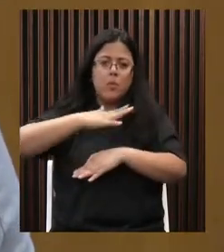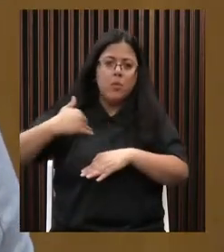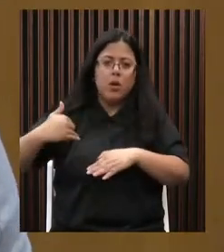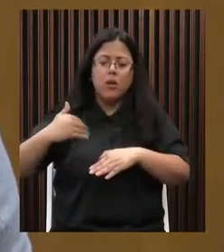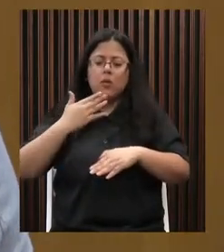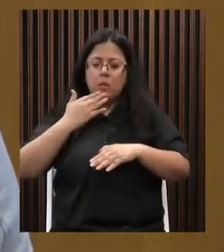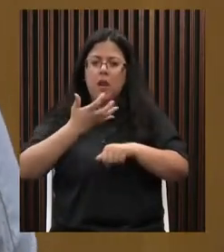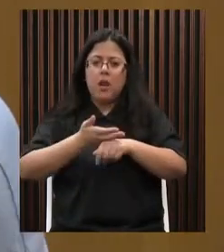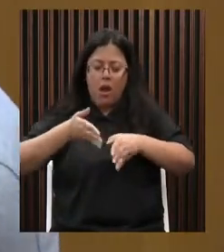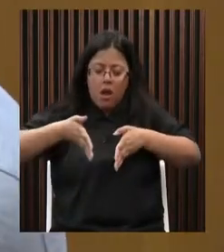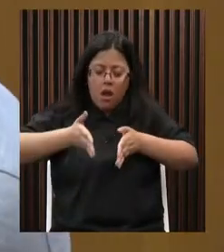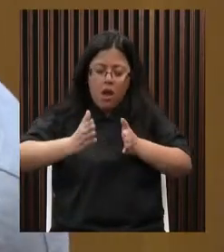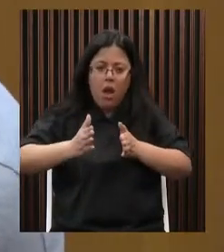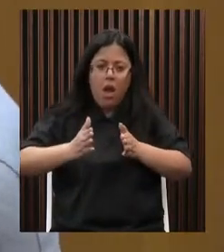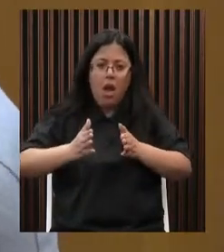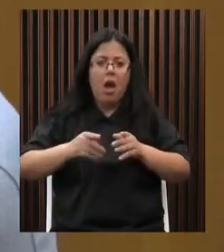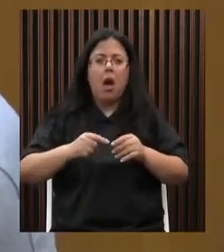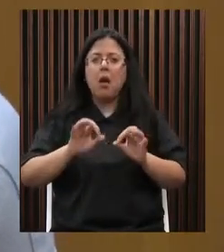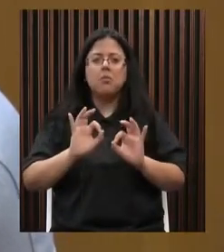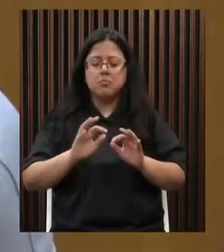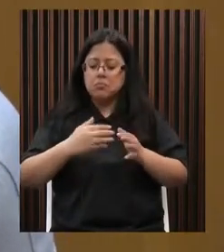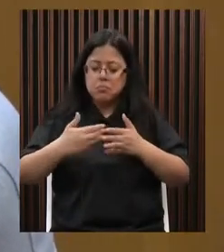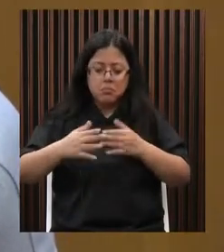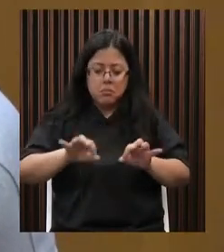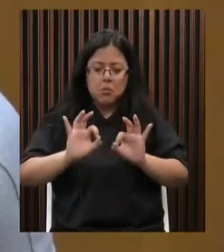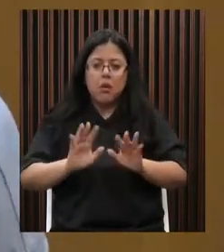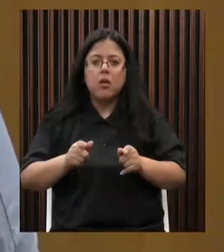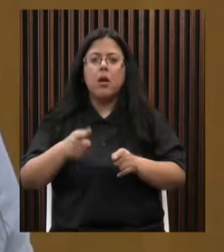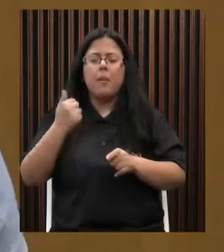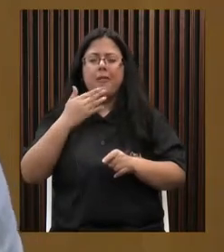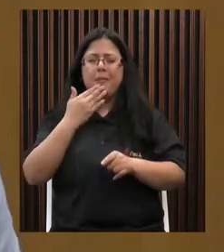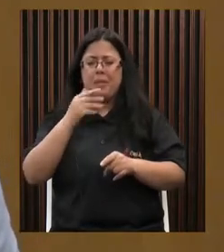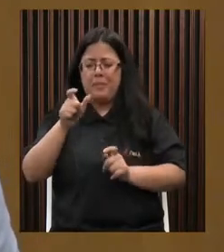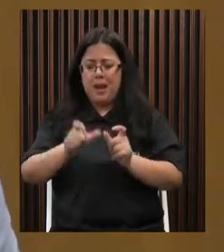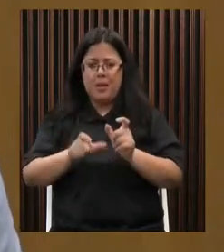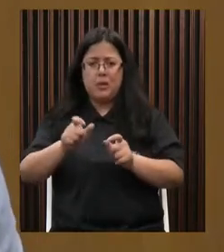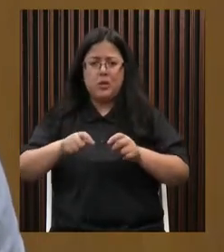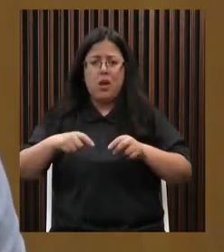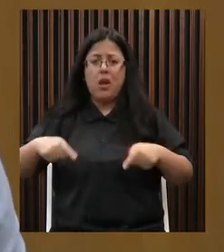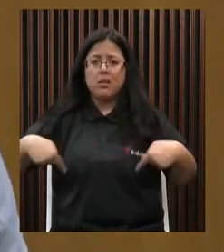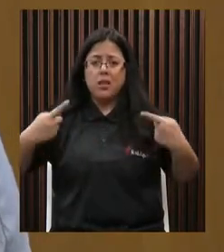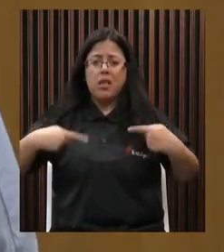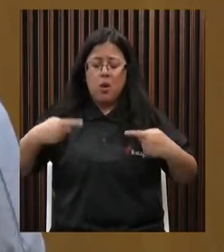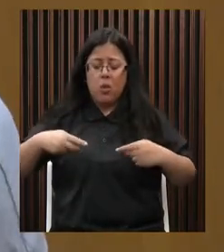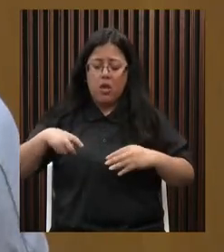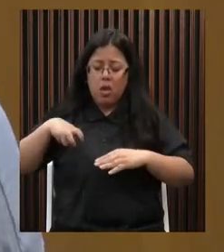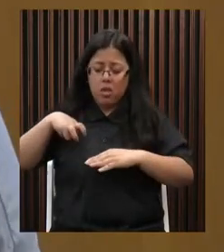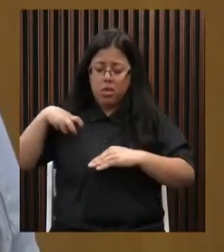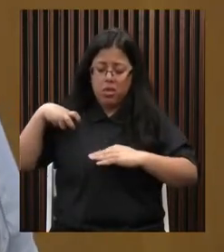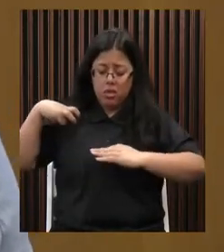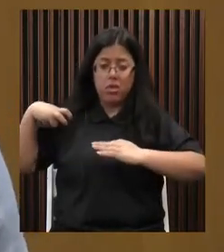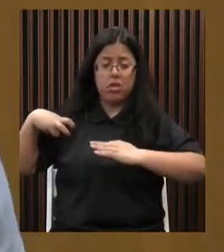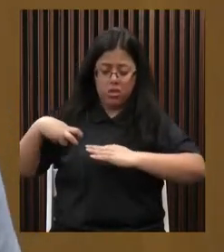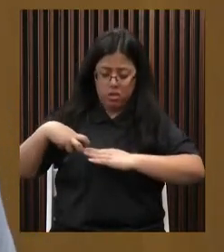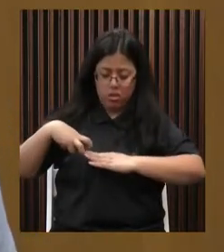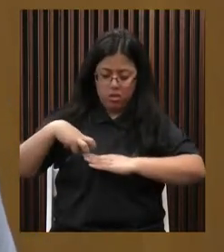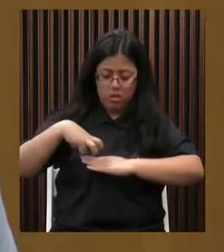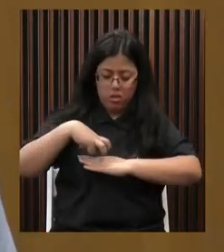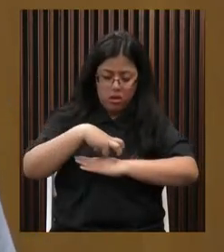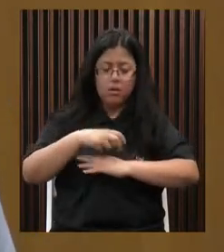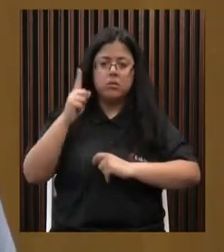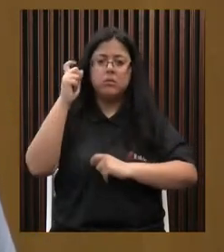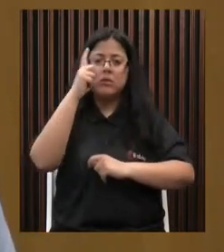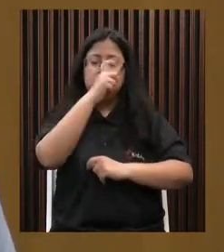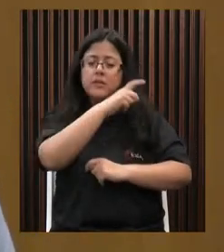del edificio, y la verdad es que para quienes andan en silla de ruedas es muy complejo, y las personas vienen de repente